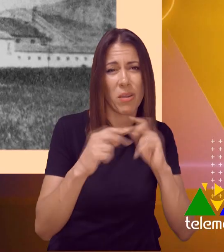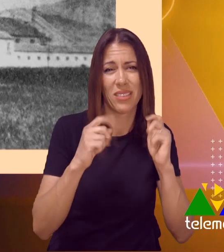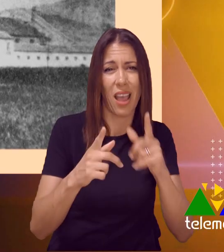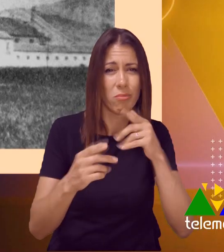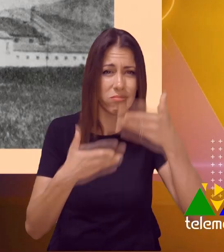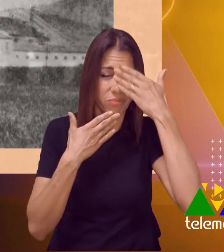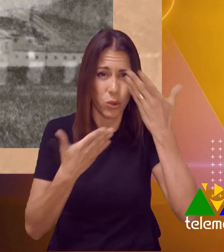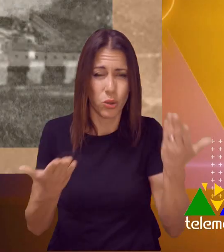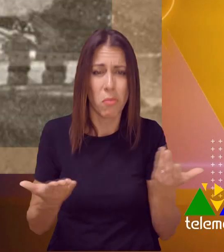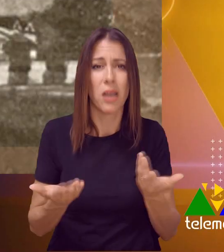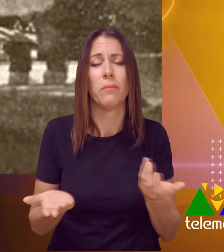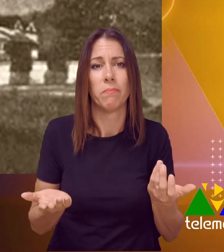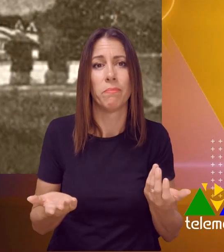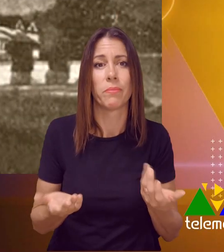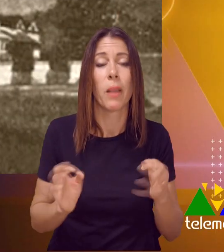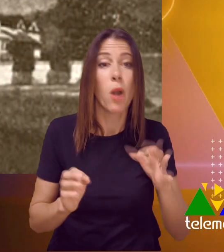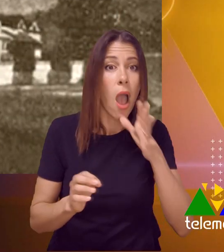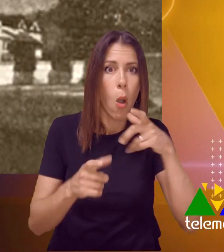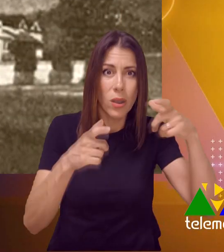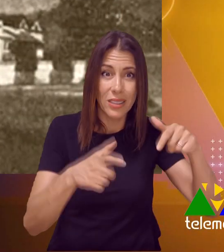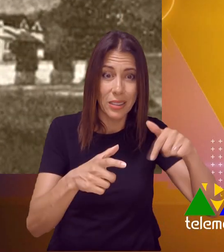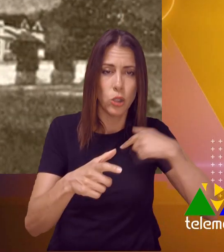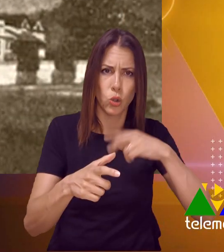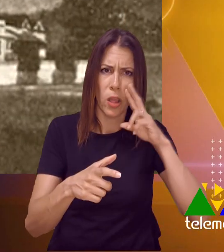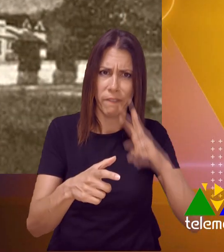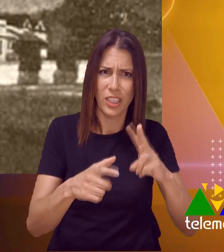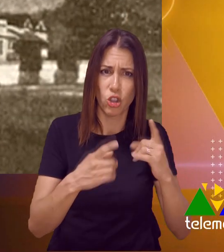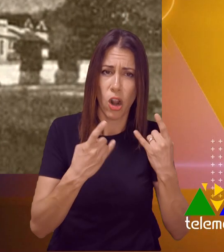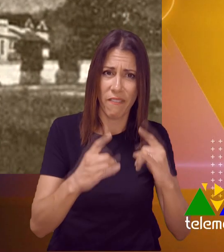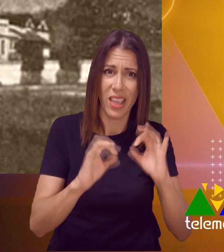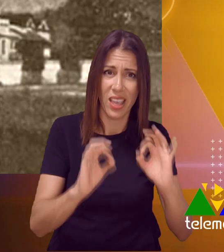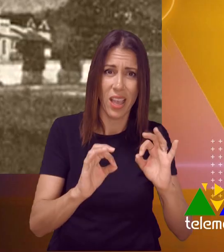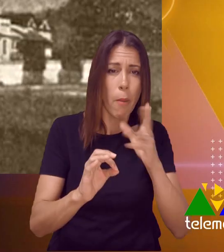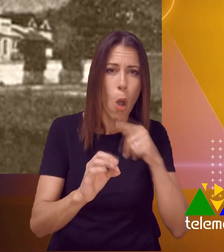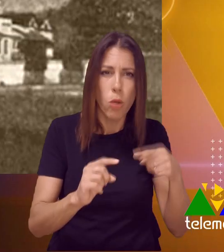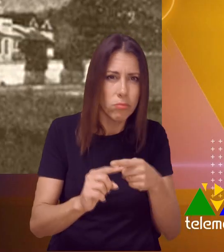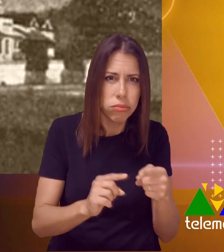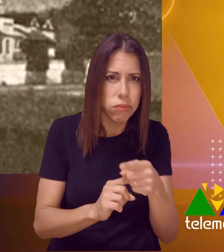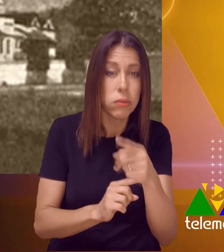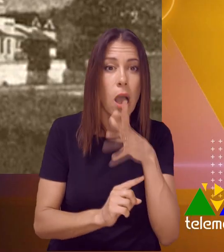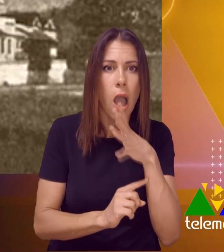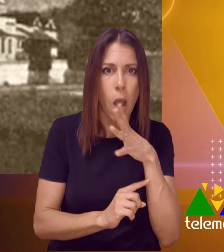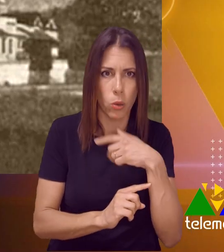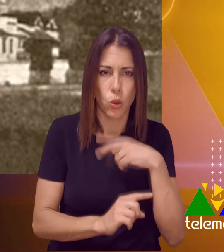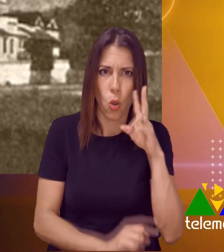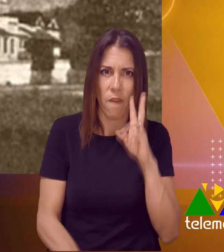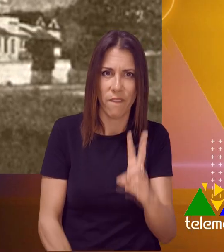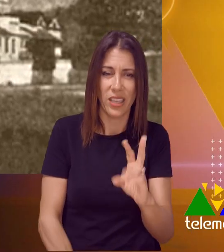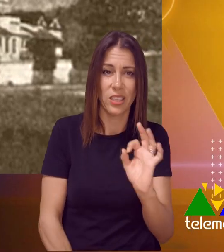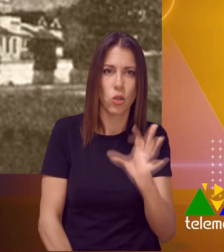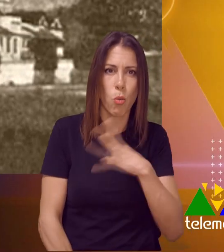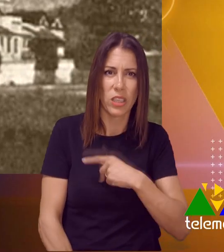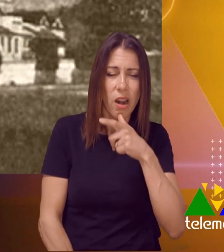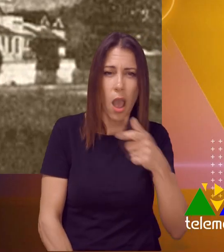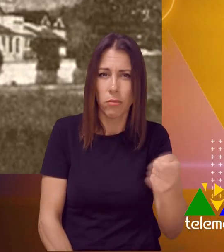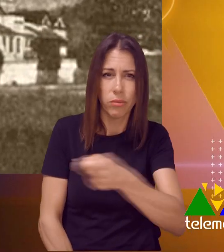La acequia que yo la he podido ver en Navega, los restos de la conducción de agua que seguramente pues llegaba a regar